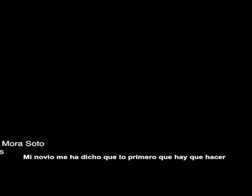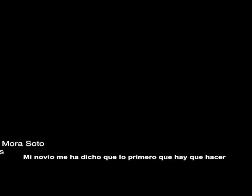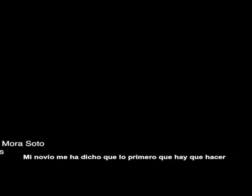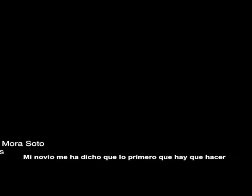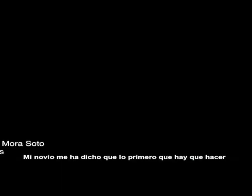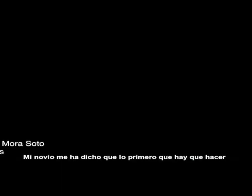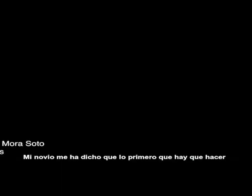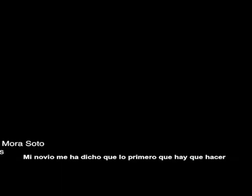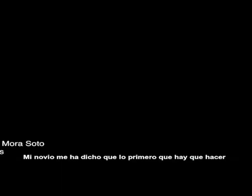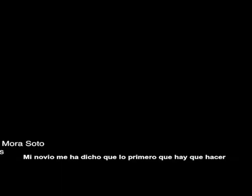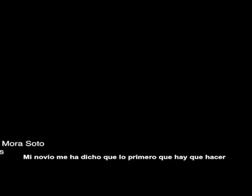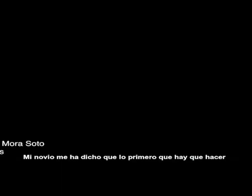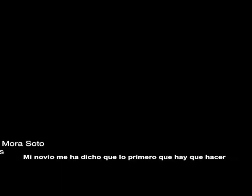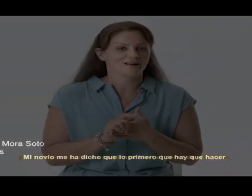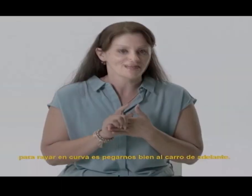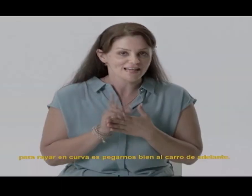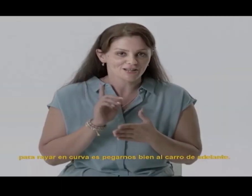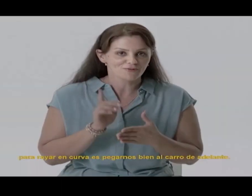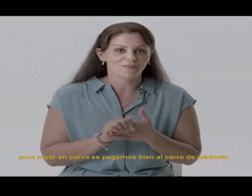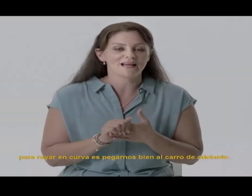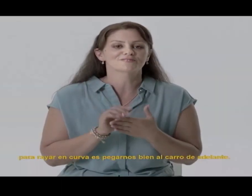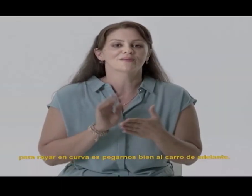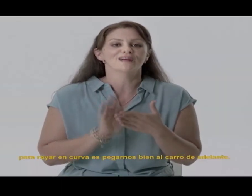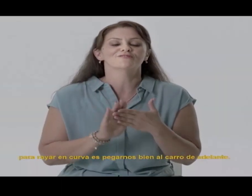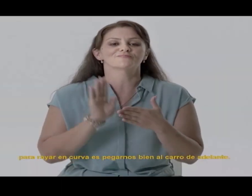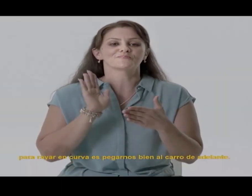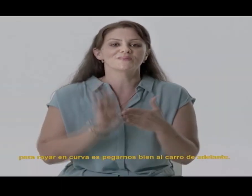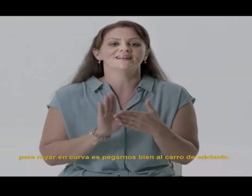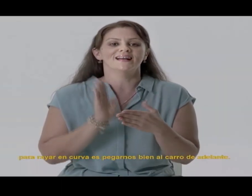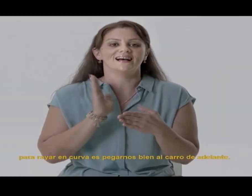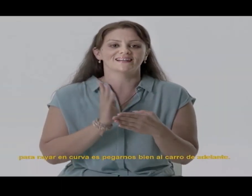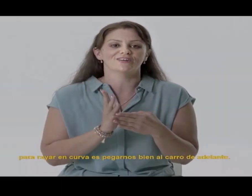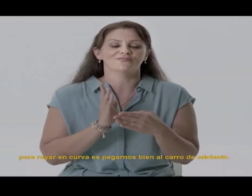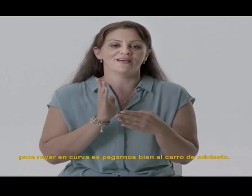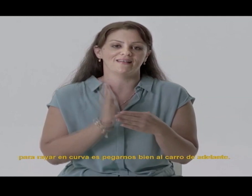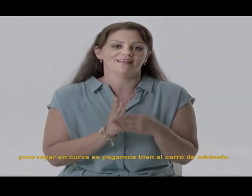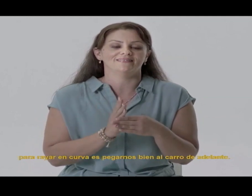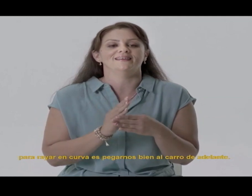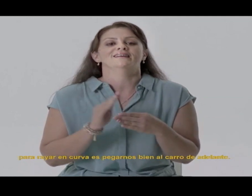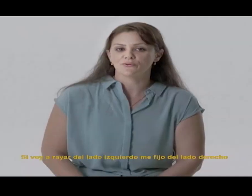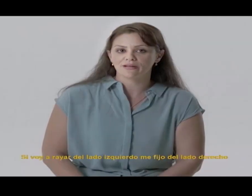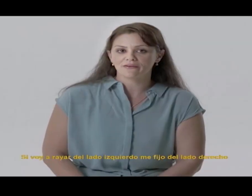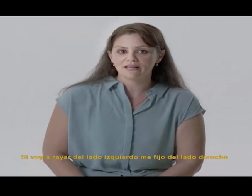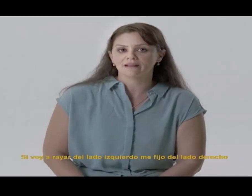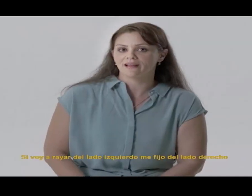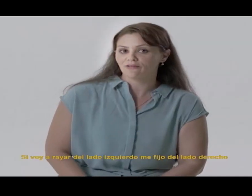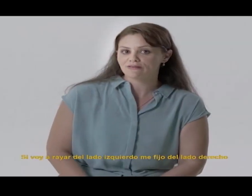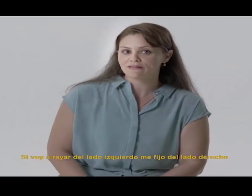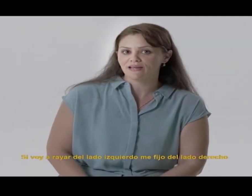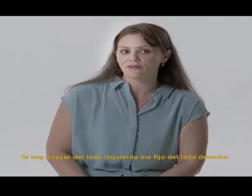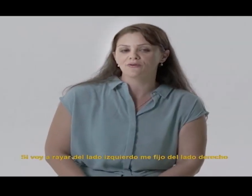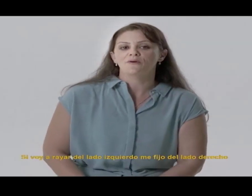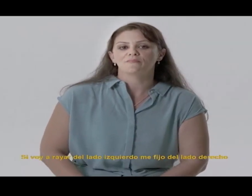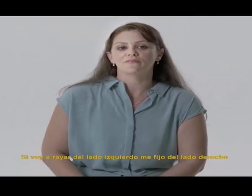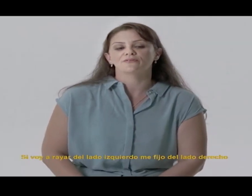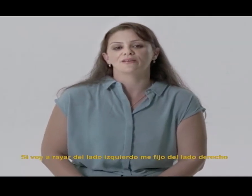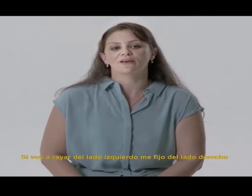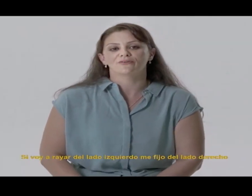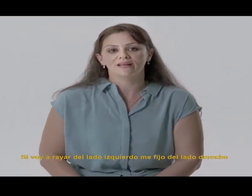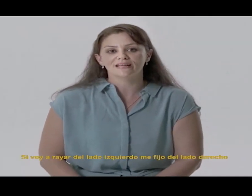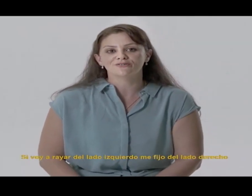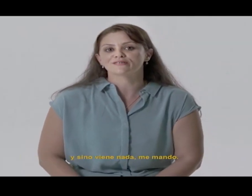Mi novio me ha dicho que lo primero que hay que hacer para rayar en curva es pegarnos bien al carro de adelante. Si voy a rayar del lado izquierdo, me